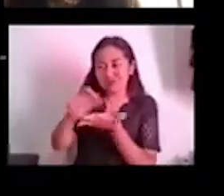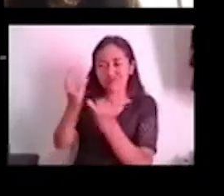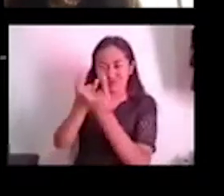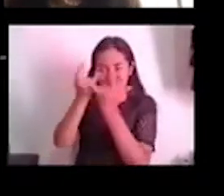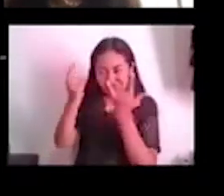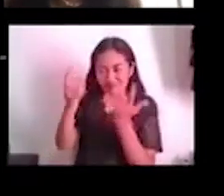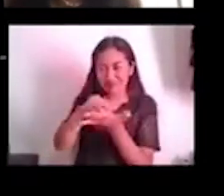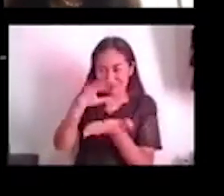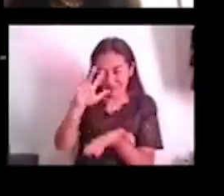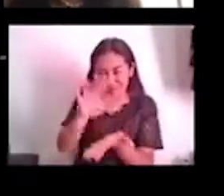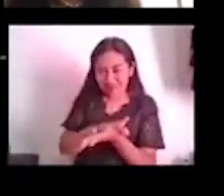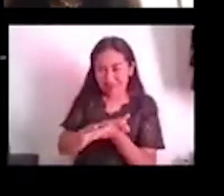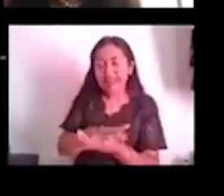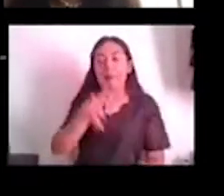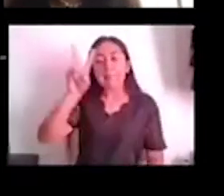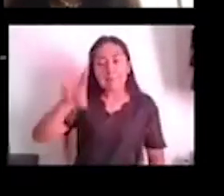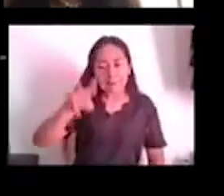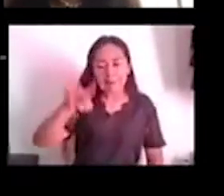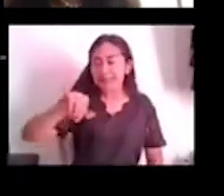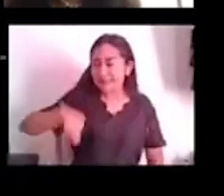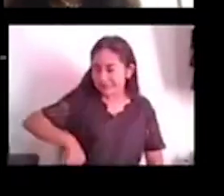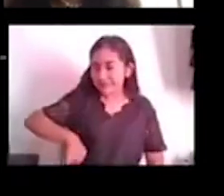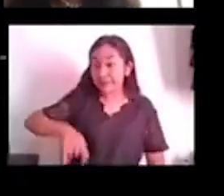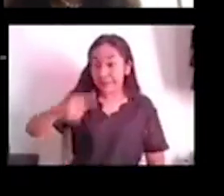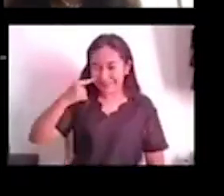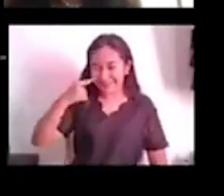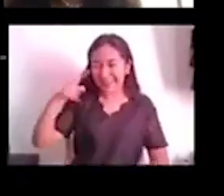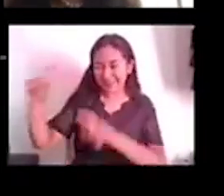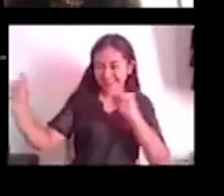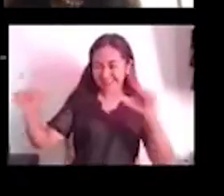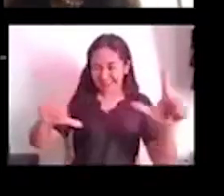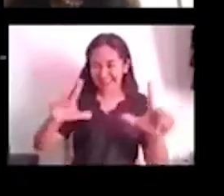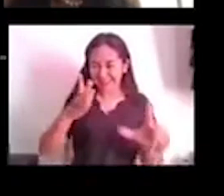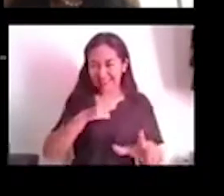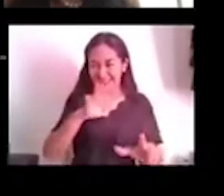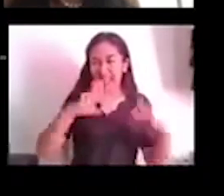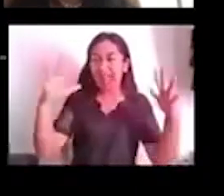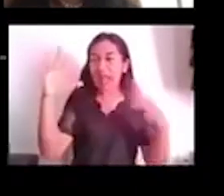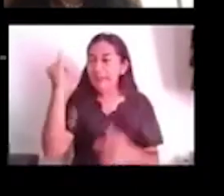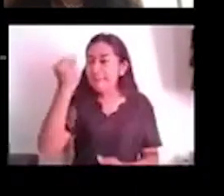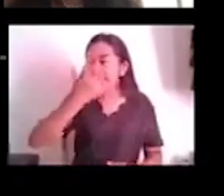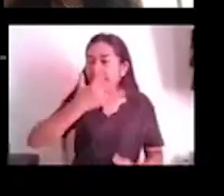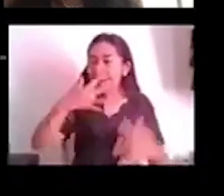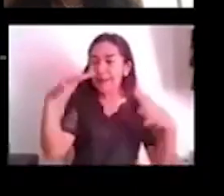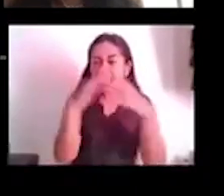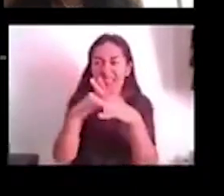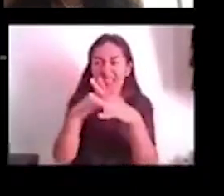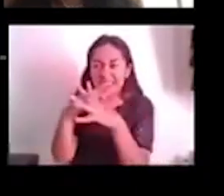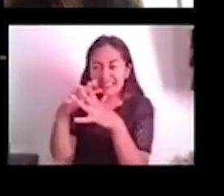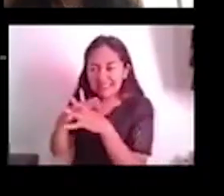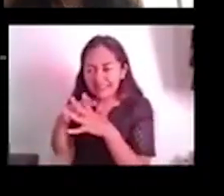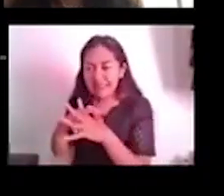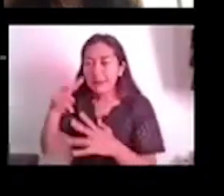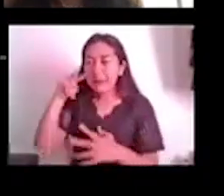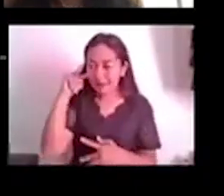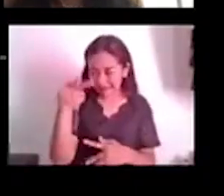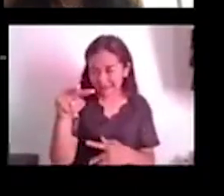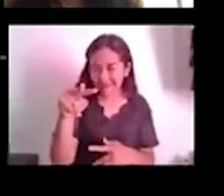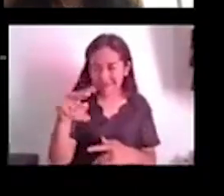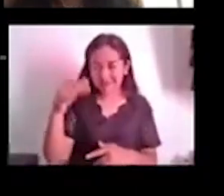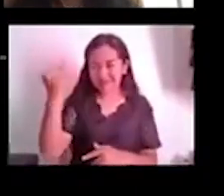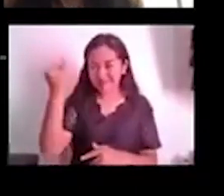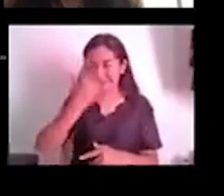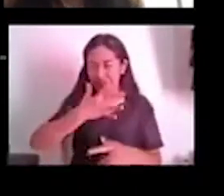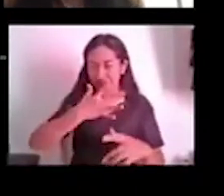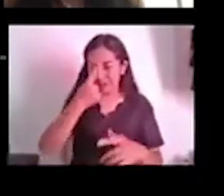pasamos las imágenes y les paso esa imagen de la guerra. Si vamos un poquito más adelante en las diapositivas, por